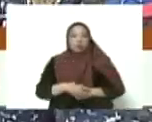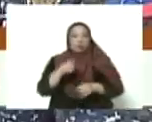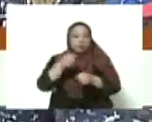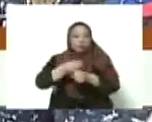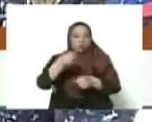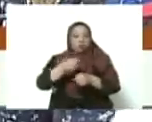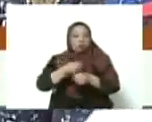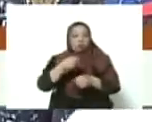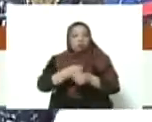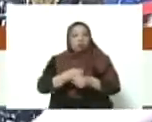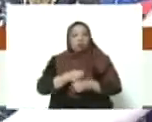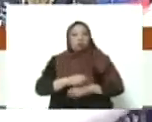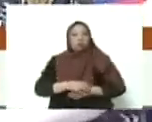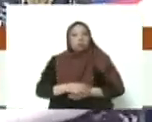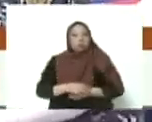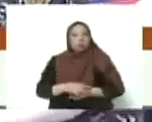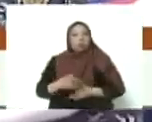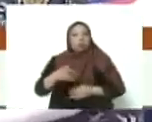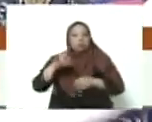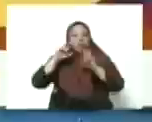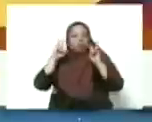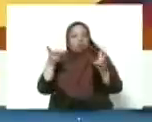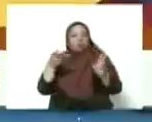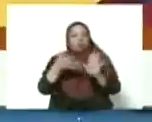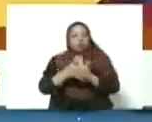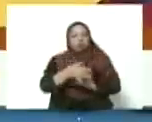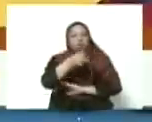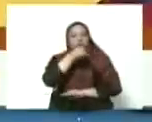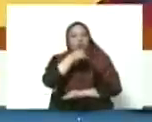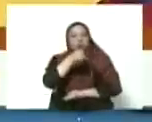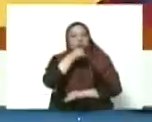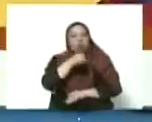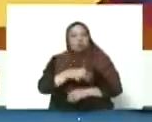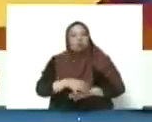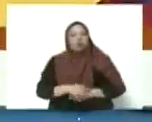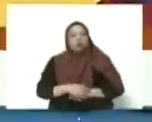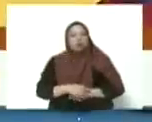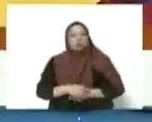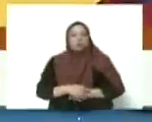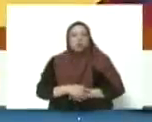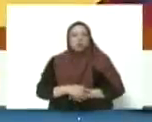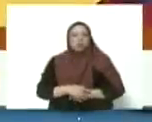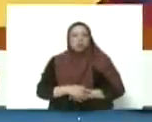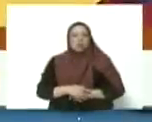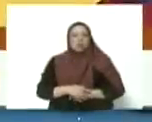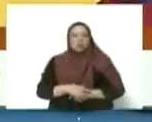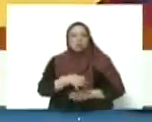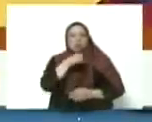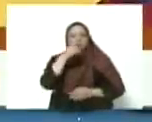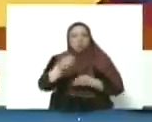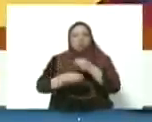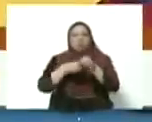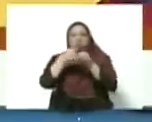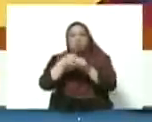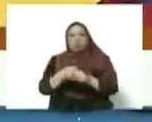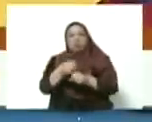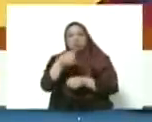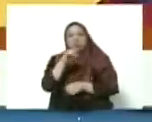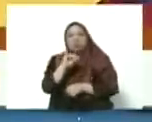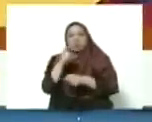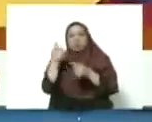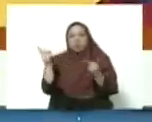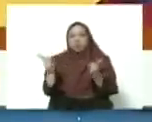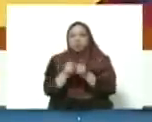trabajando, listos para organizar todos los temas que hayan que organizarse, de tal manera que tengamos